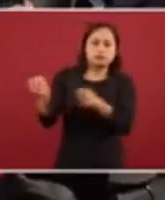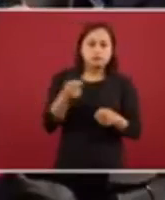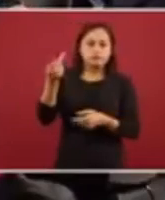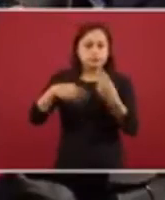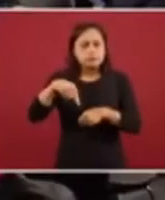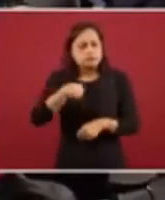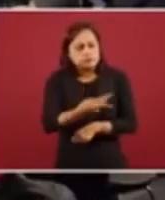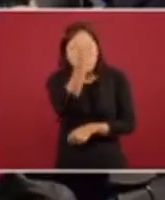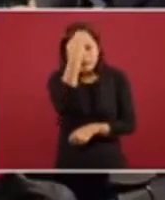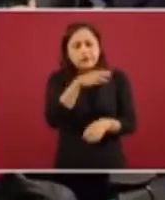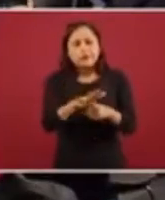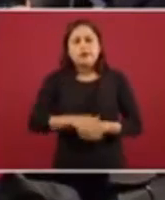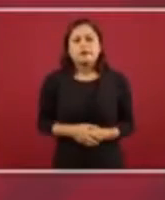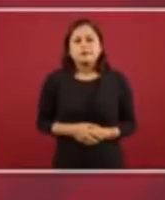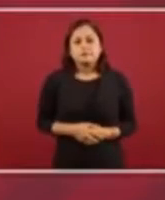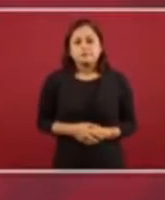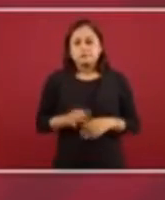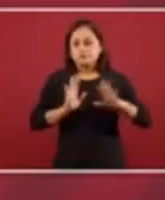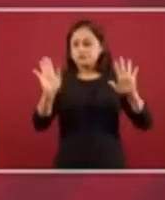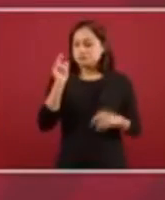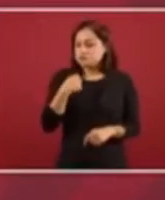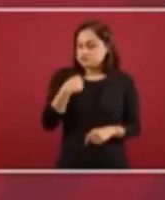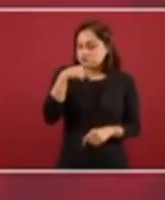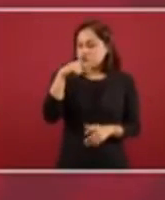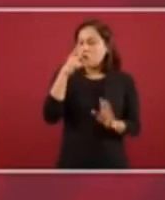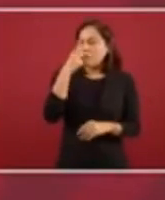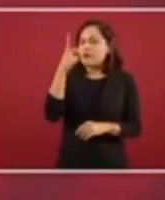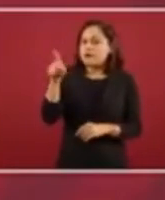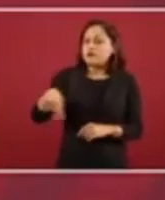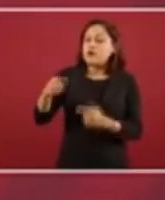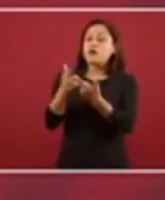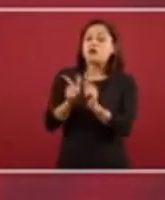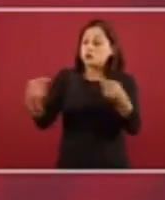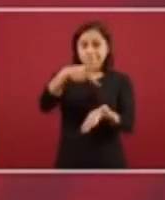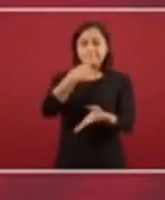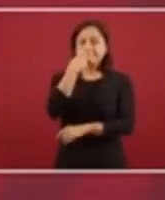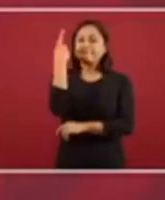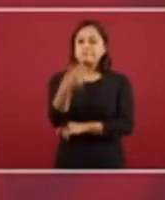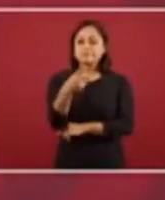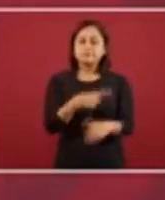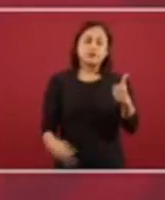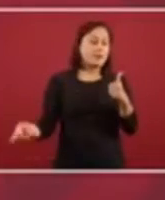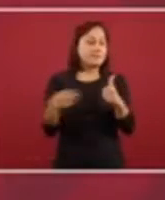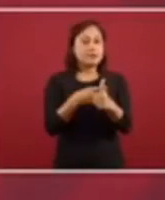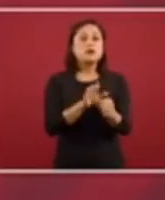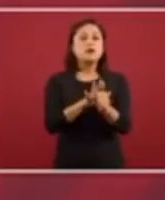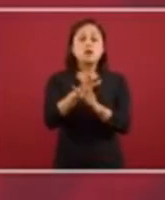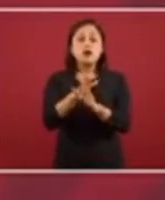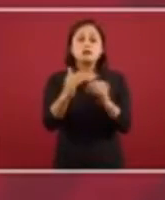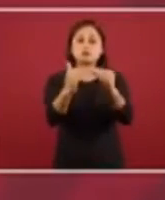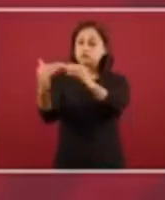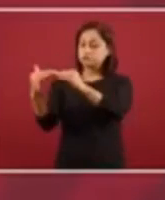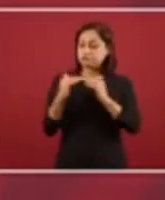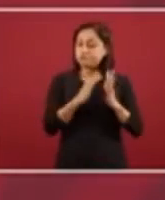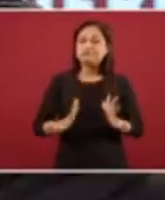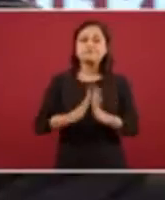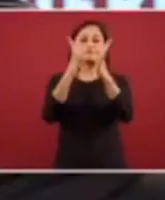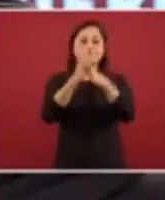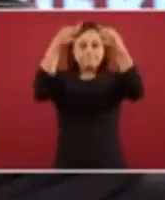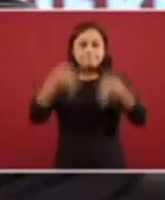Que la oposición tiene garantizado el derecho de manifestación. Estamos construyendo una auténtica democracia,